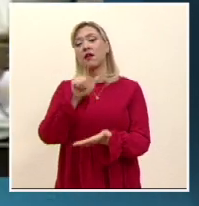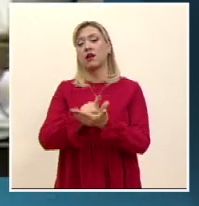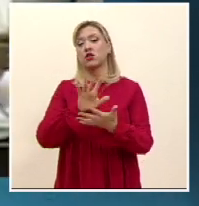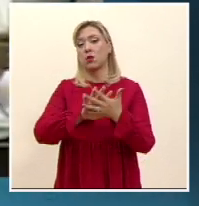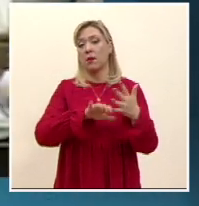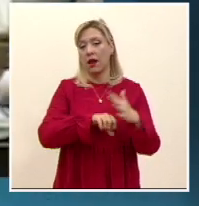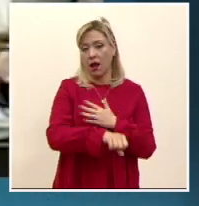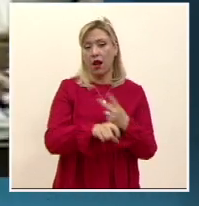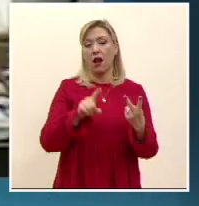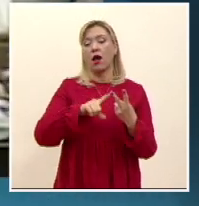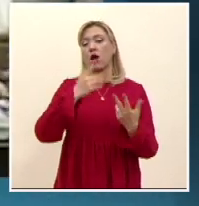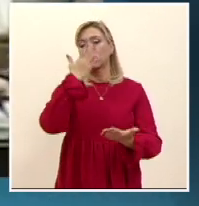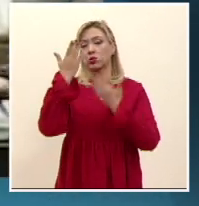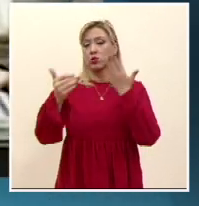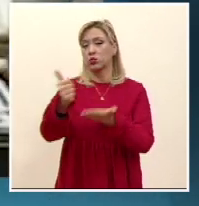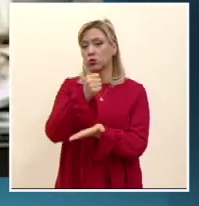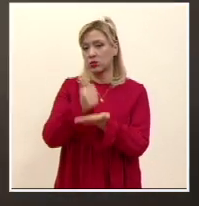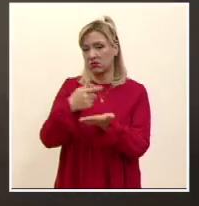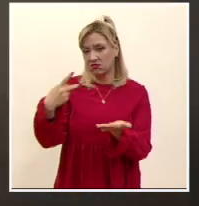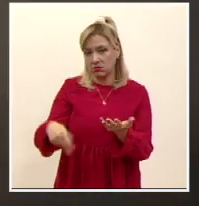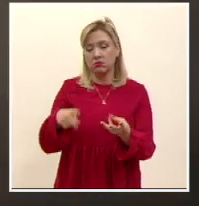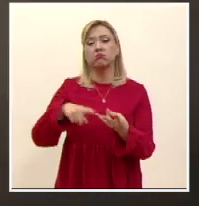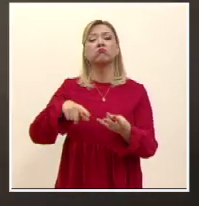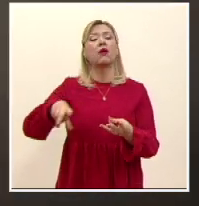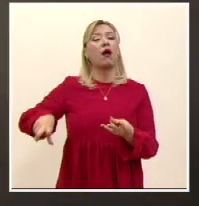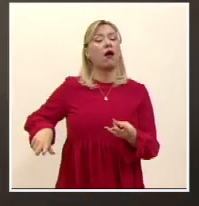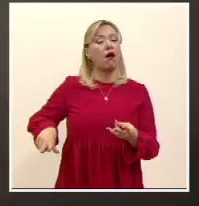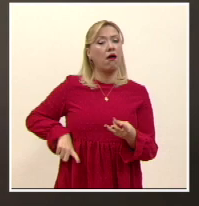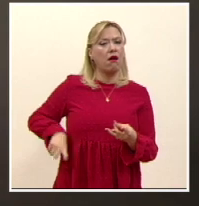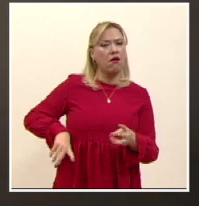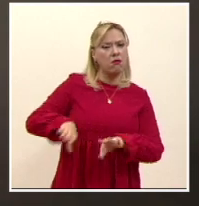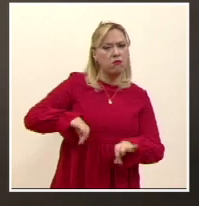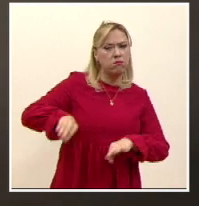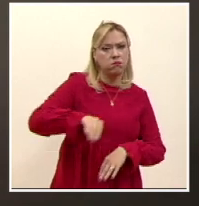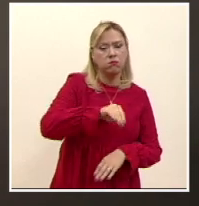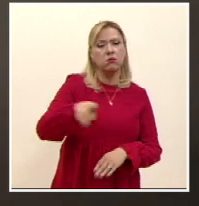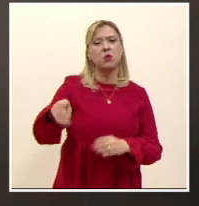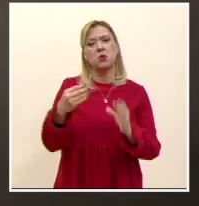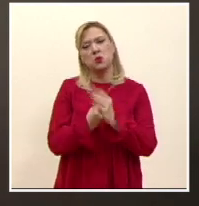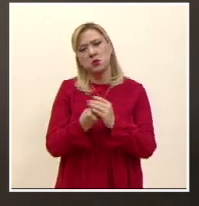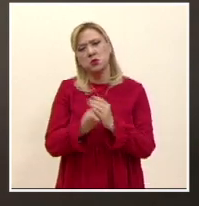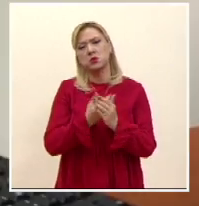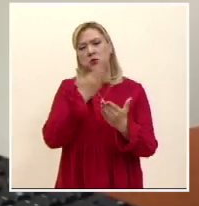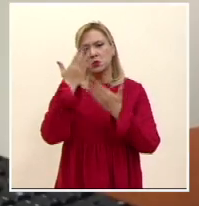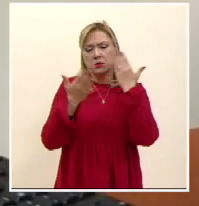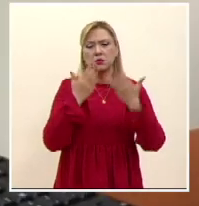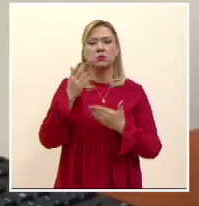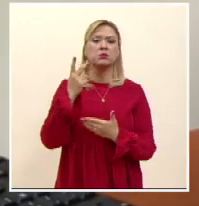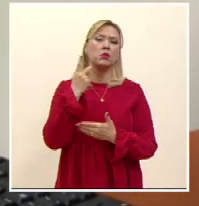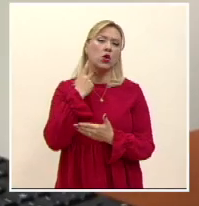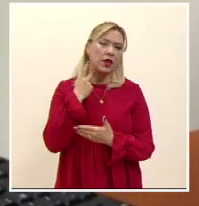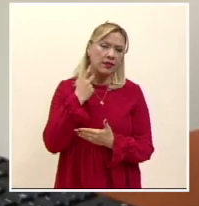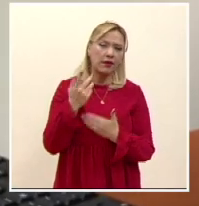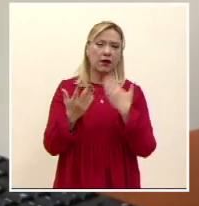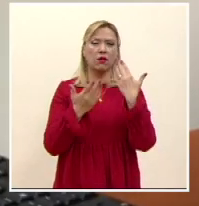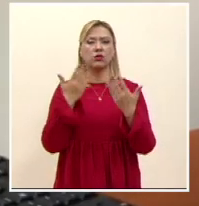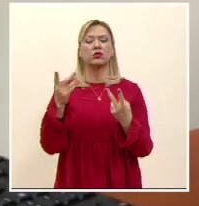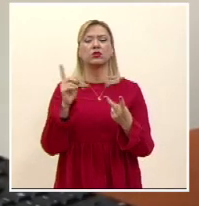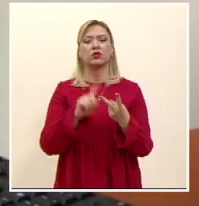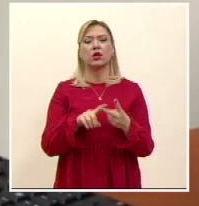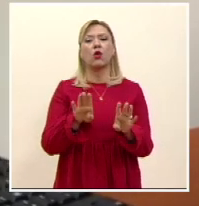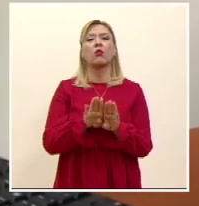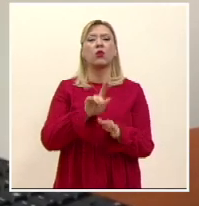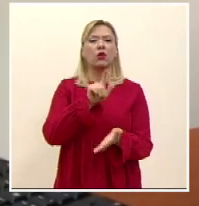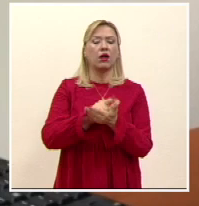Ciudad y en Gestión Pública. Estudió diversos diplomados, entre otras materias, en Ciencia Política, Estudios Parlamentarios